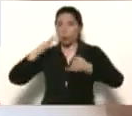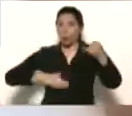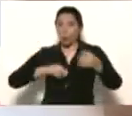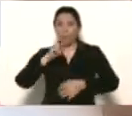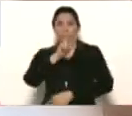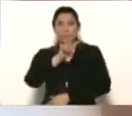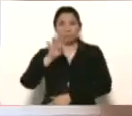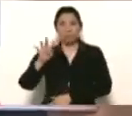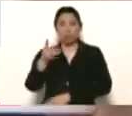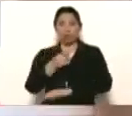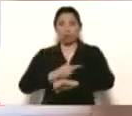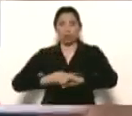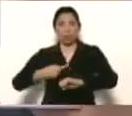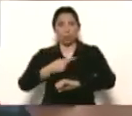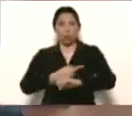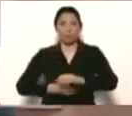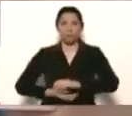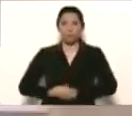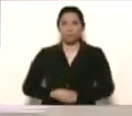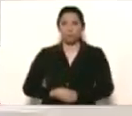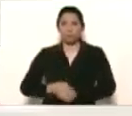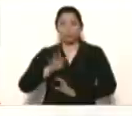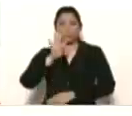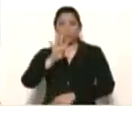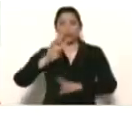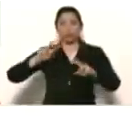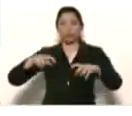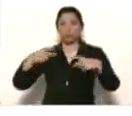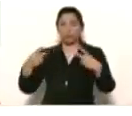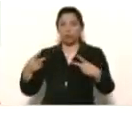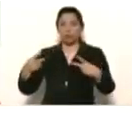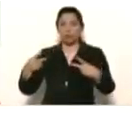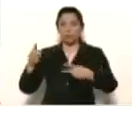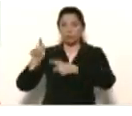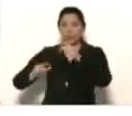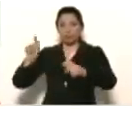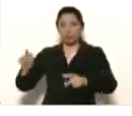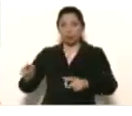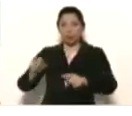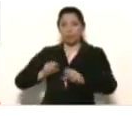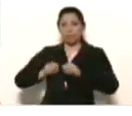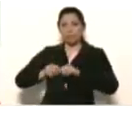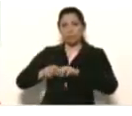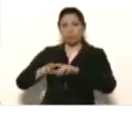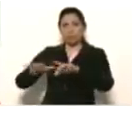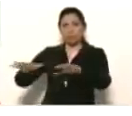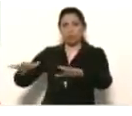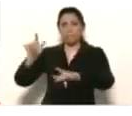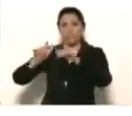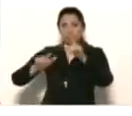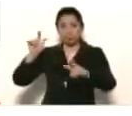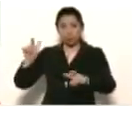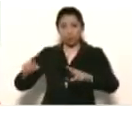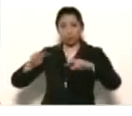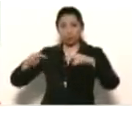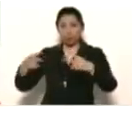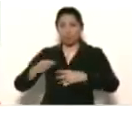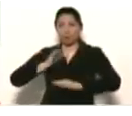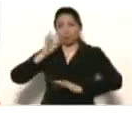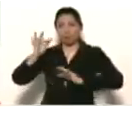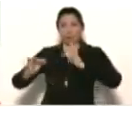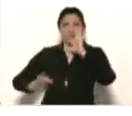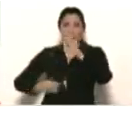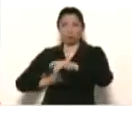24 horas cuatro nuevos casos cuatro nuevas nuevas personas infectadas